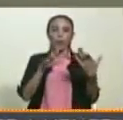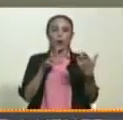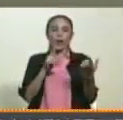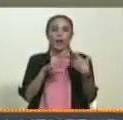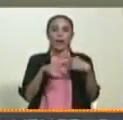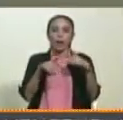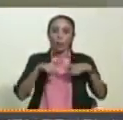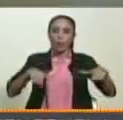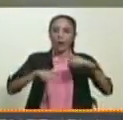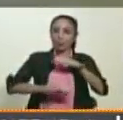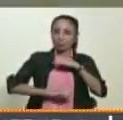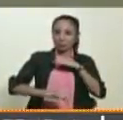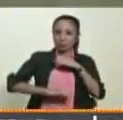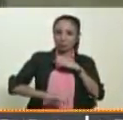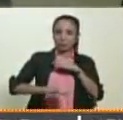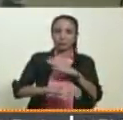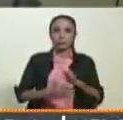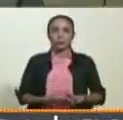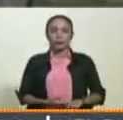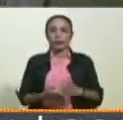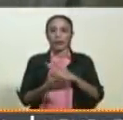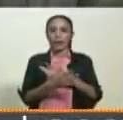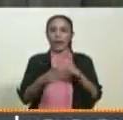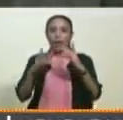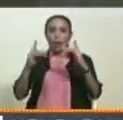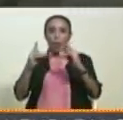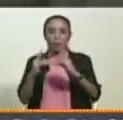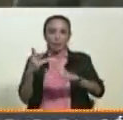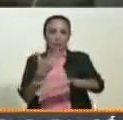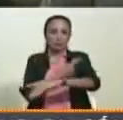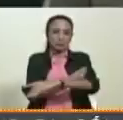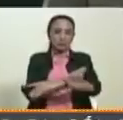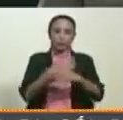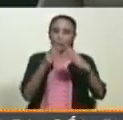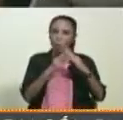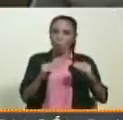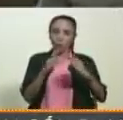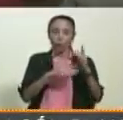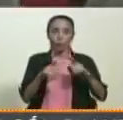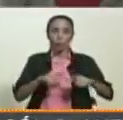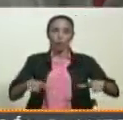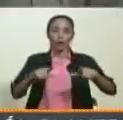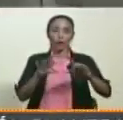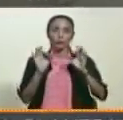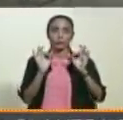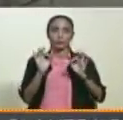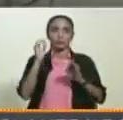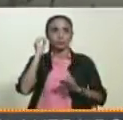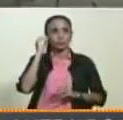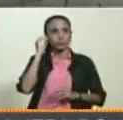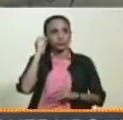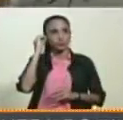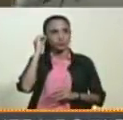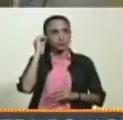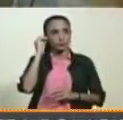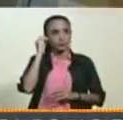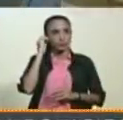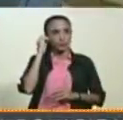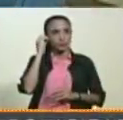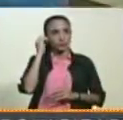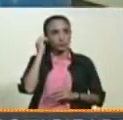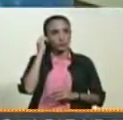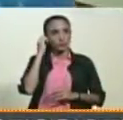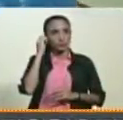parto, de hospitalización. Esta zona, doctora, es un... Aquí entramos a lo que es el área de